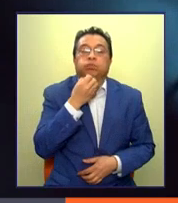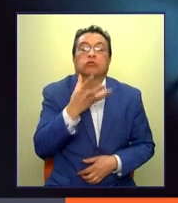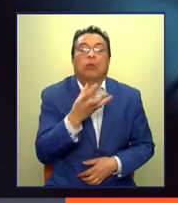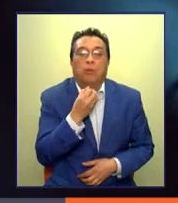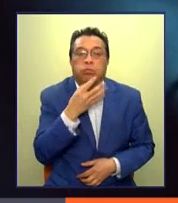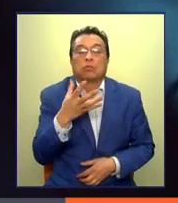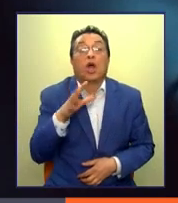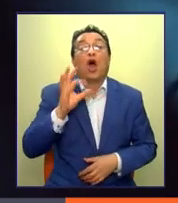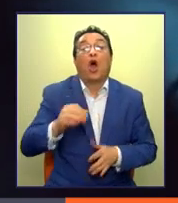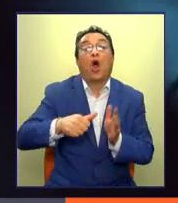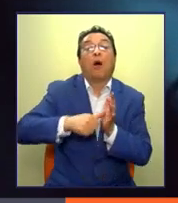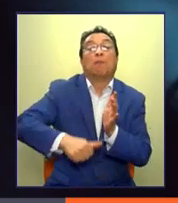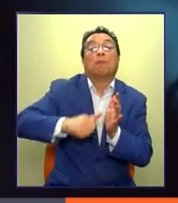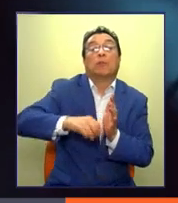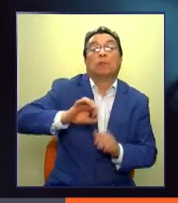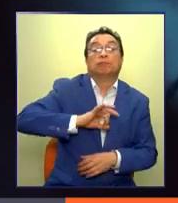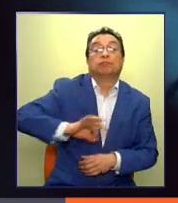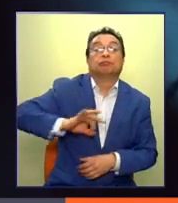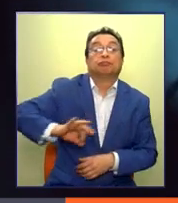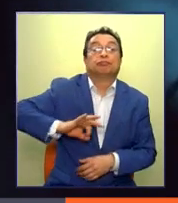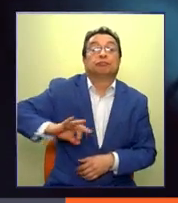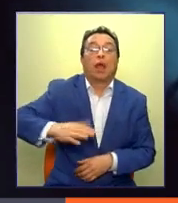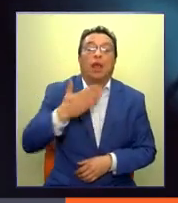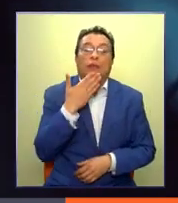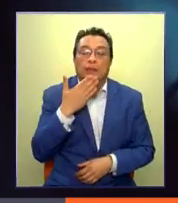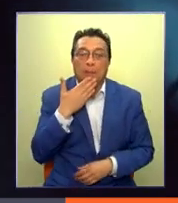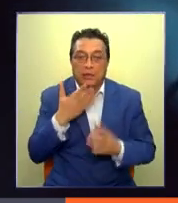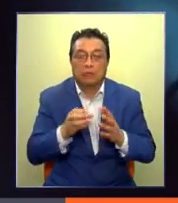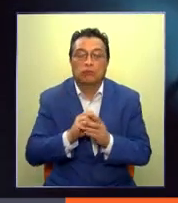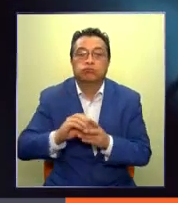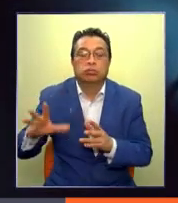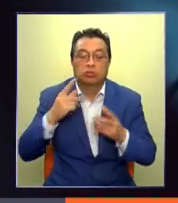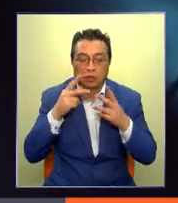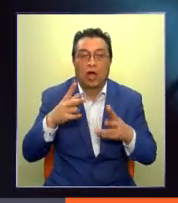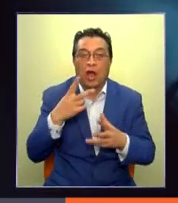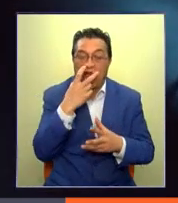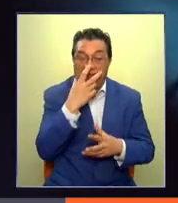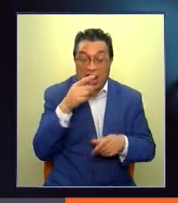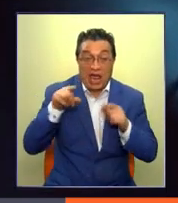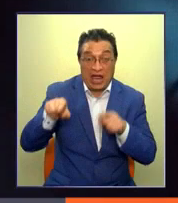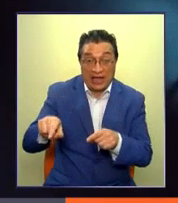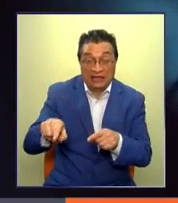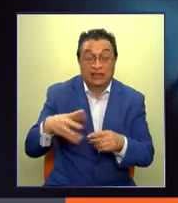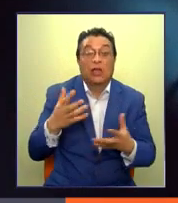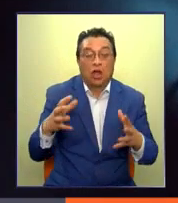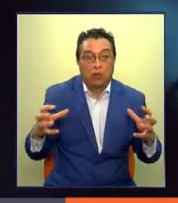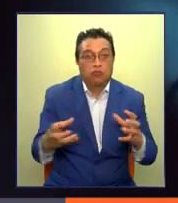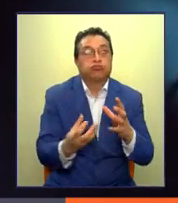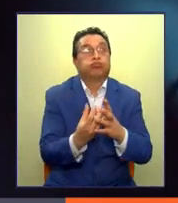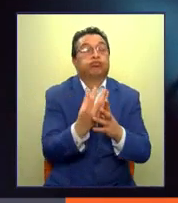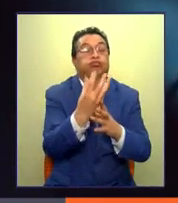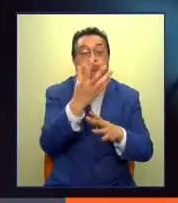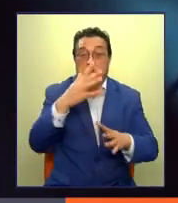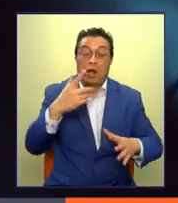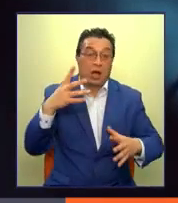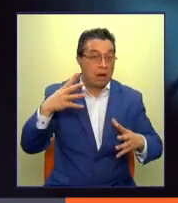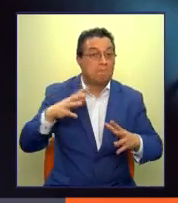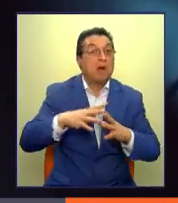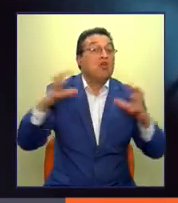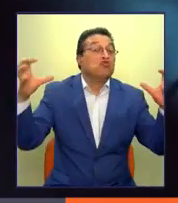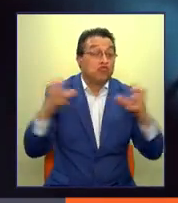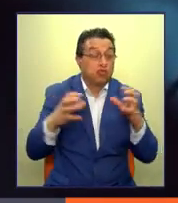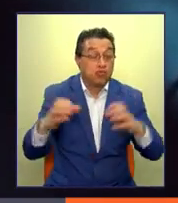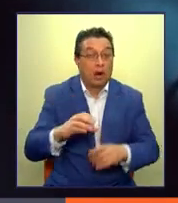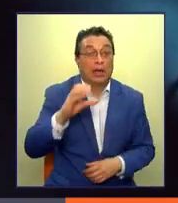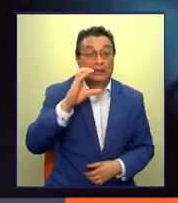de liberación de los gases. Sin embargo, este gas, el metano, tiene un potente efecto invernadero. Se dice que es 4 veces más potente que el